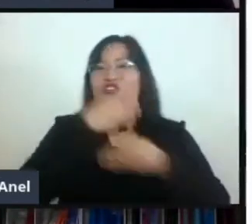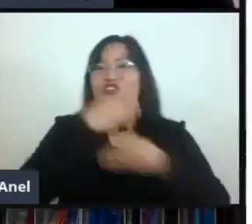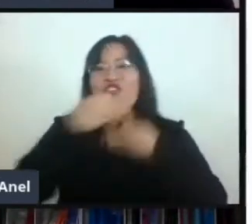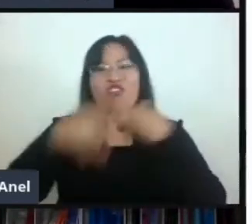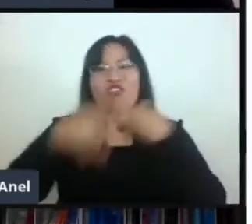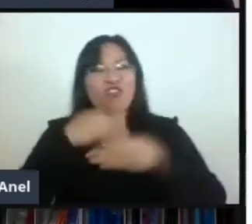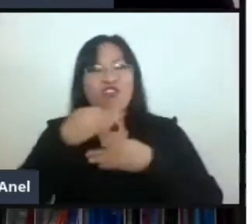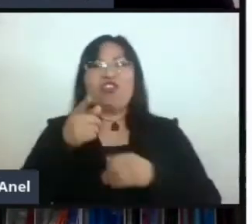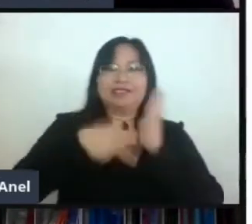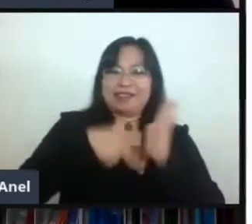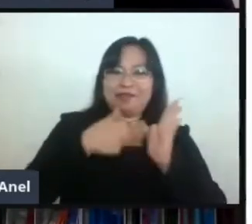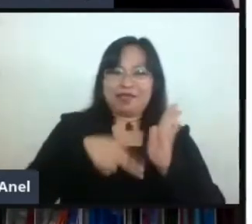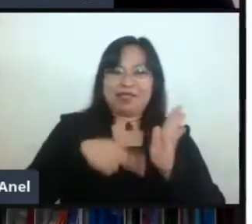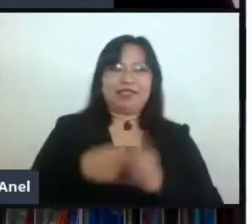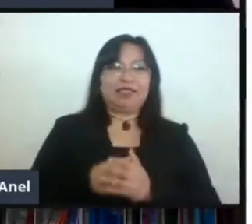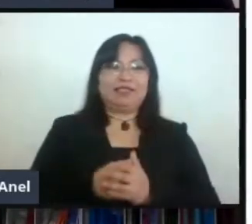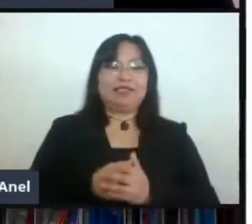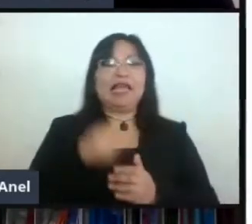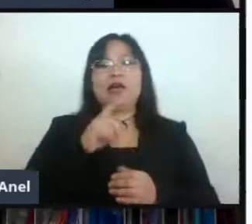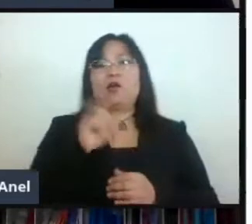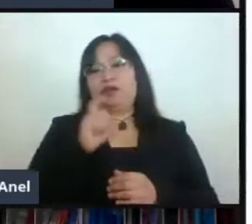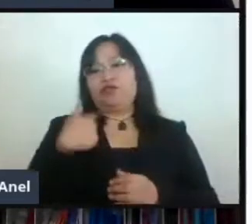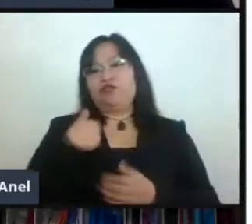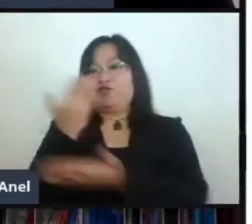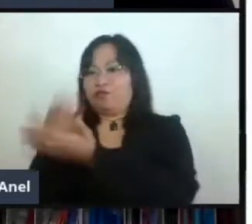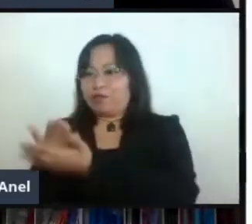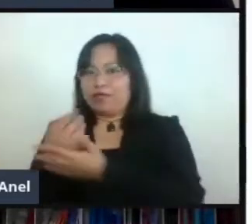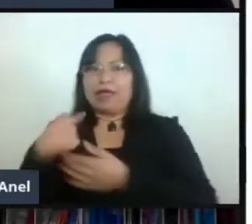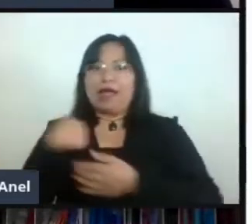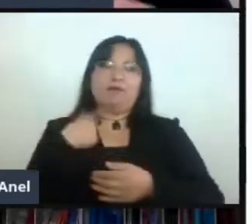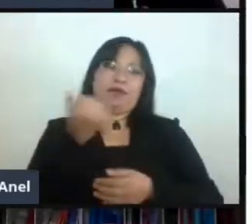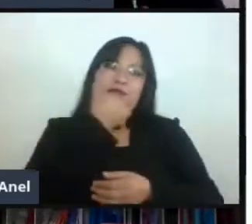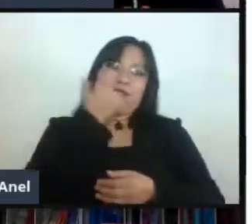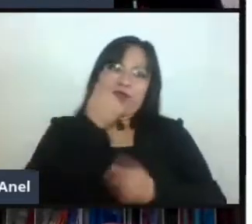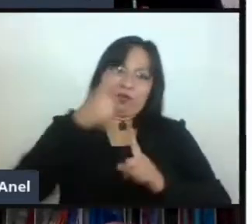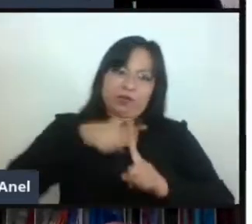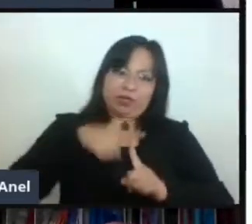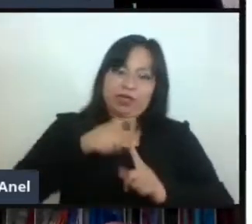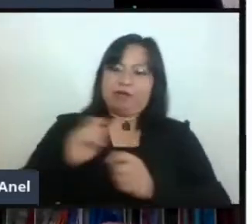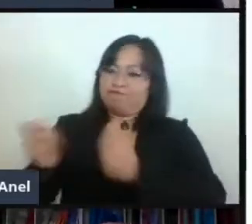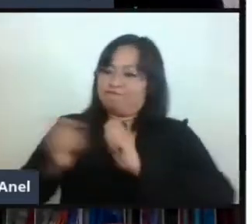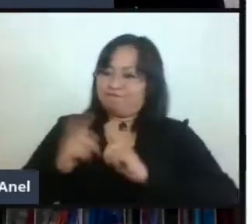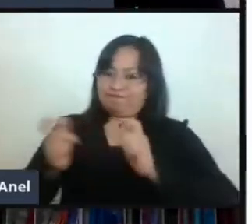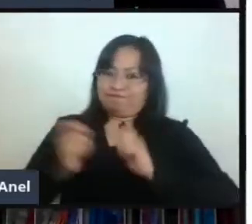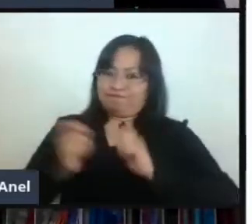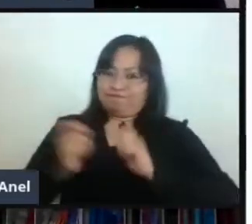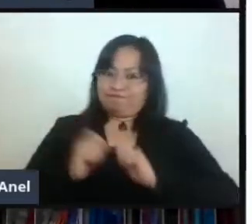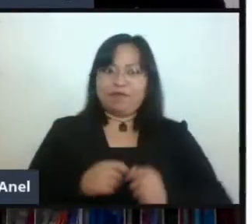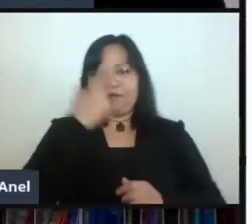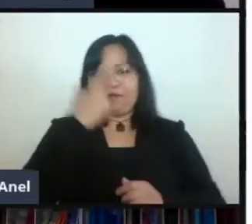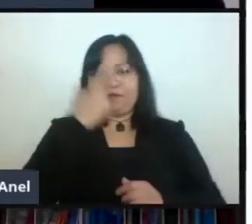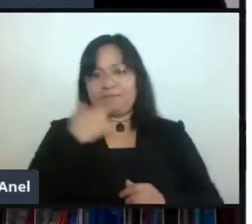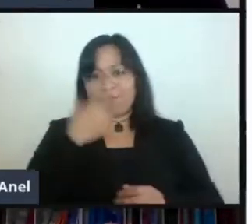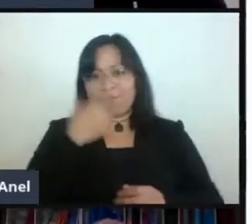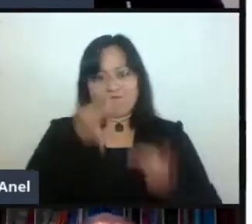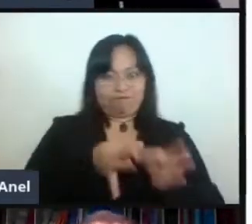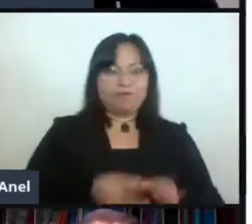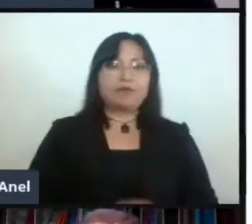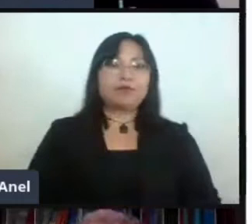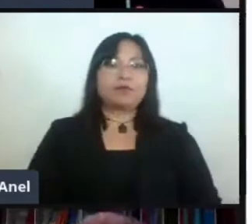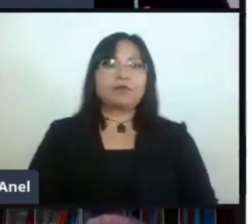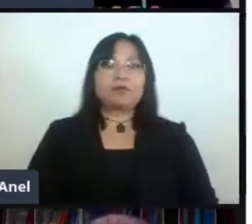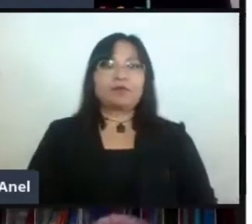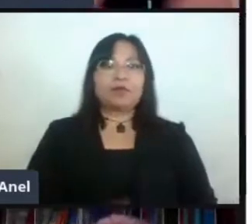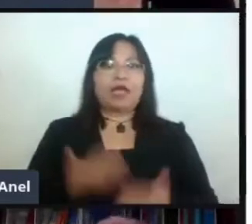la mayor cantidad de cosas que yo pueda aceptar estaría fantástico. Pues bien, Carlos, vamos a pasar a la